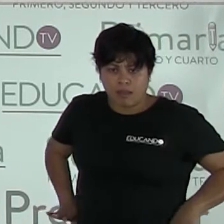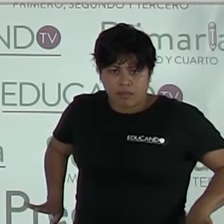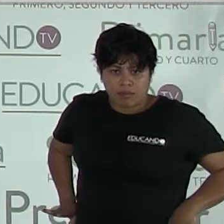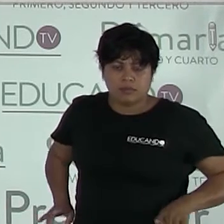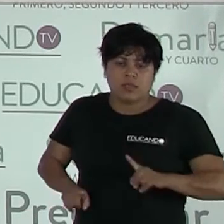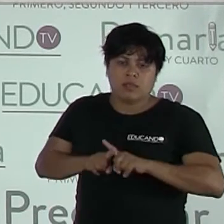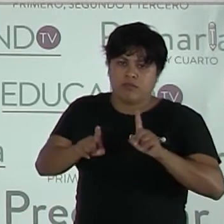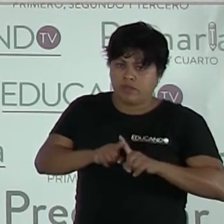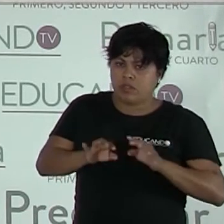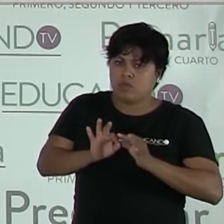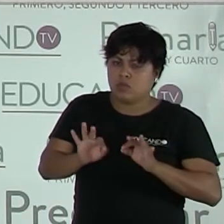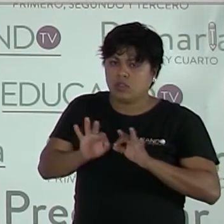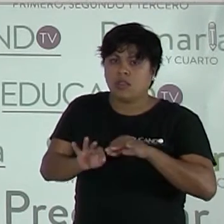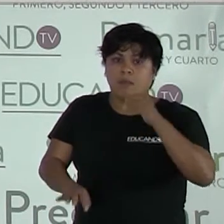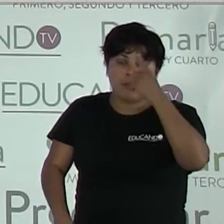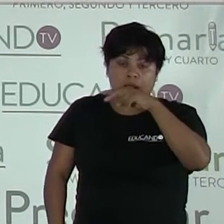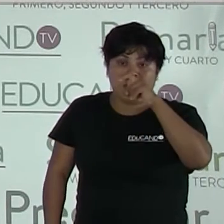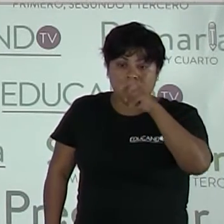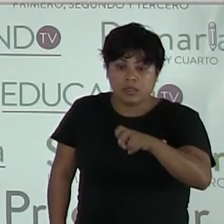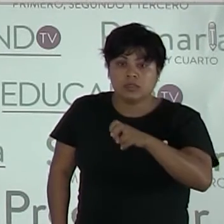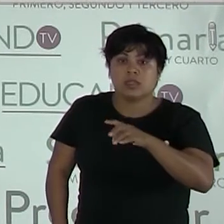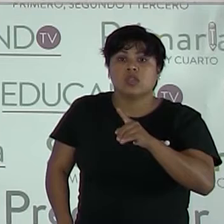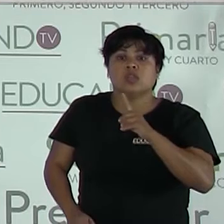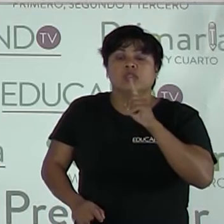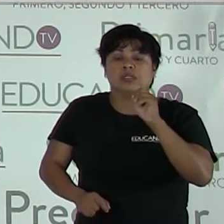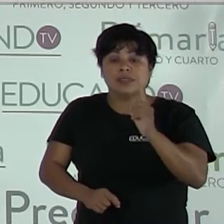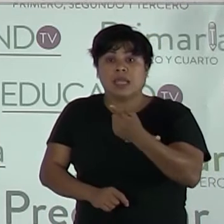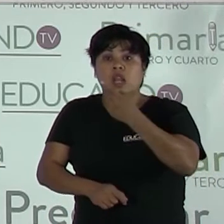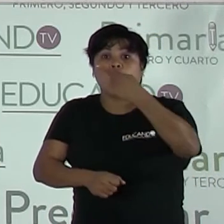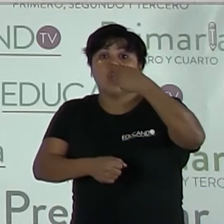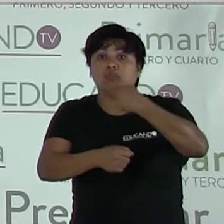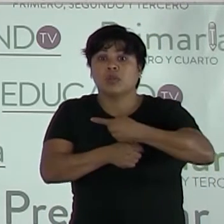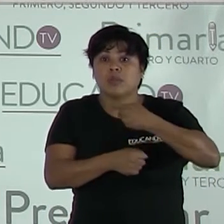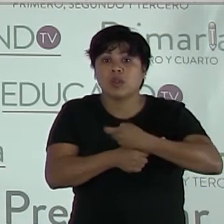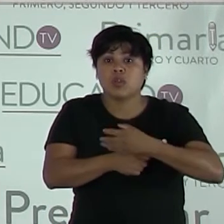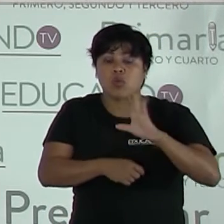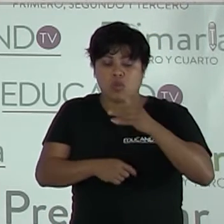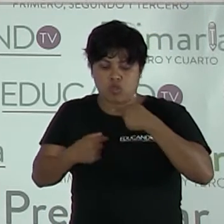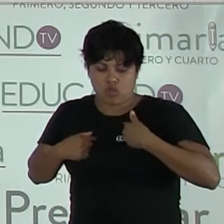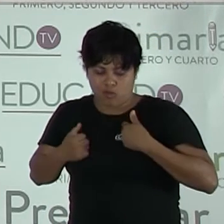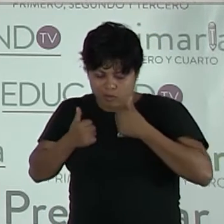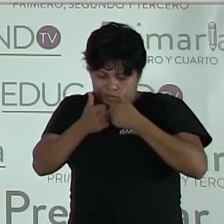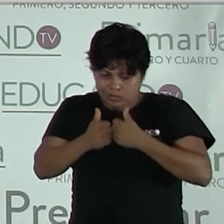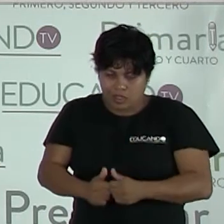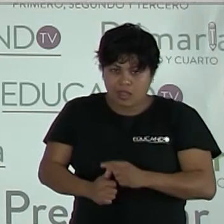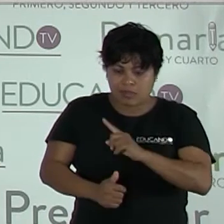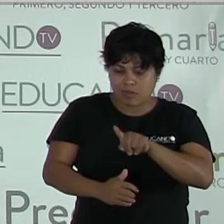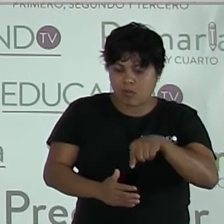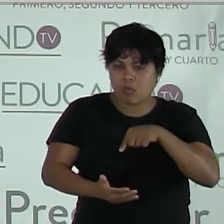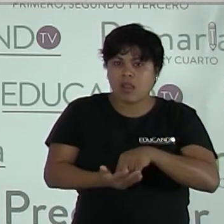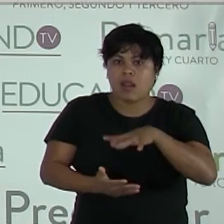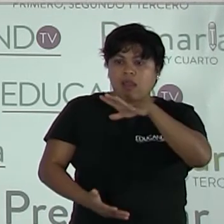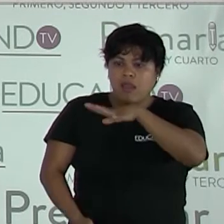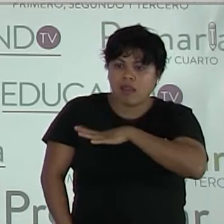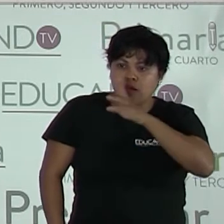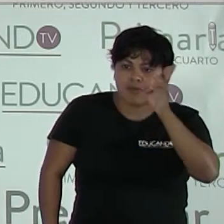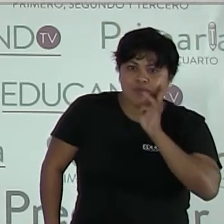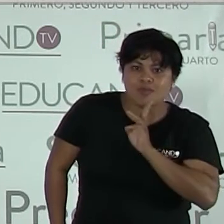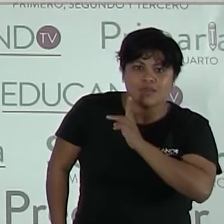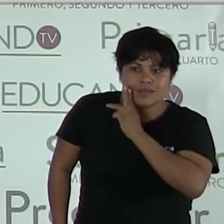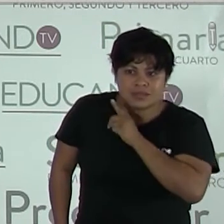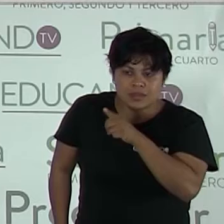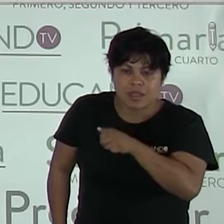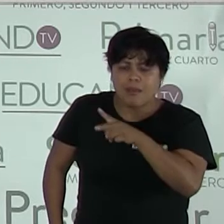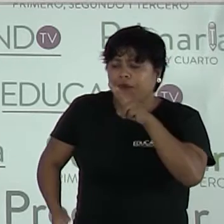características importantes. Para ellos, el ser los primeros en estar en el punto donde se dé la